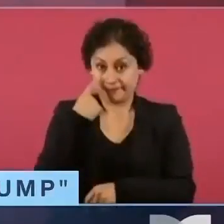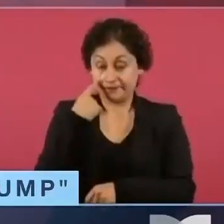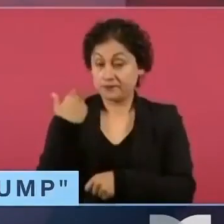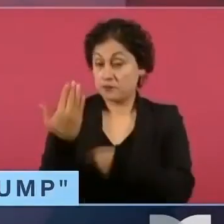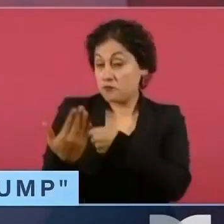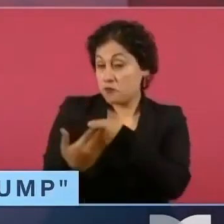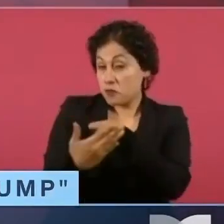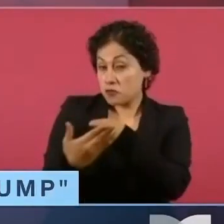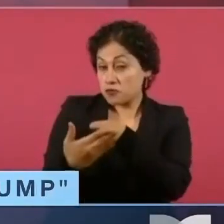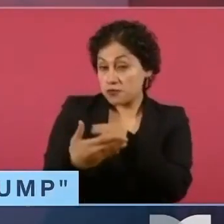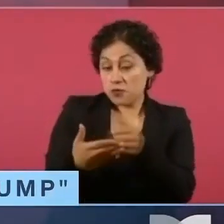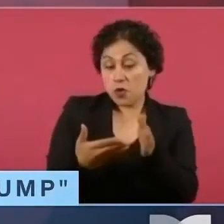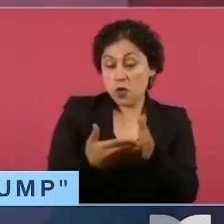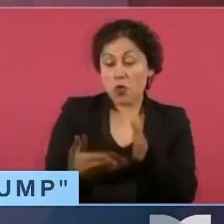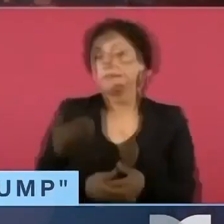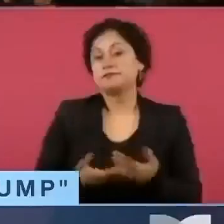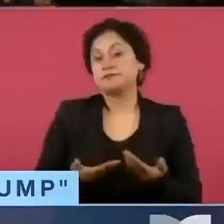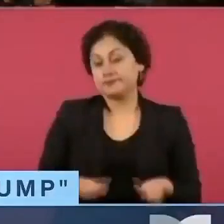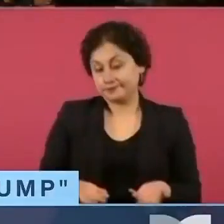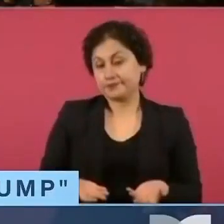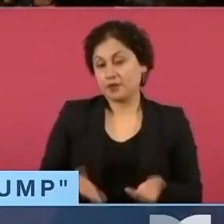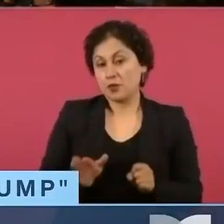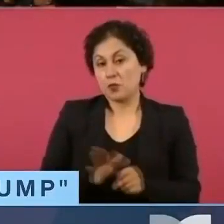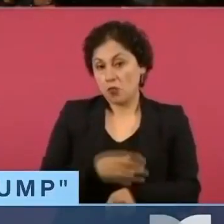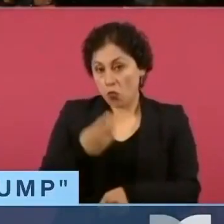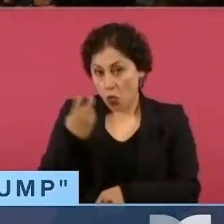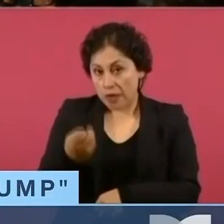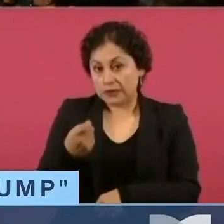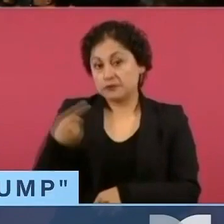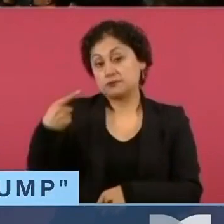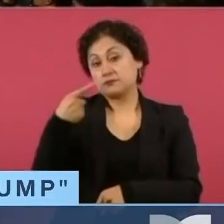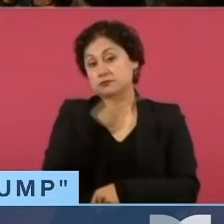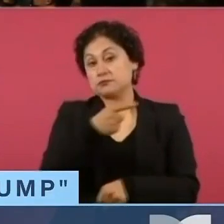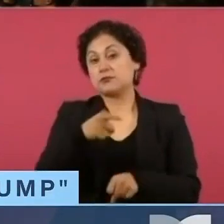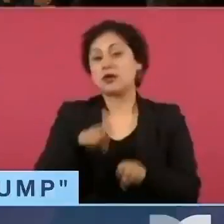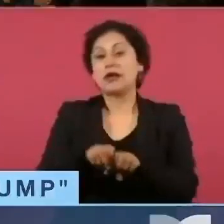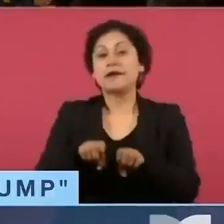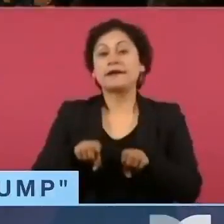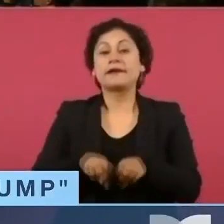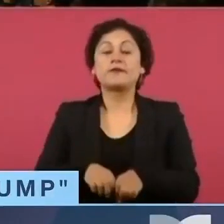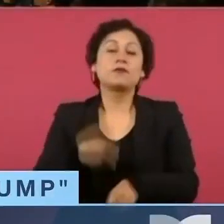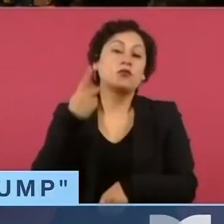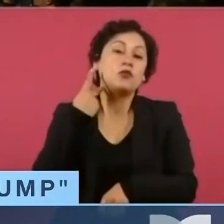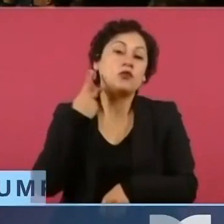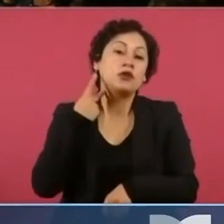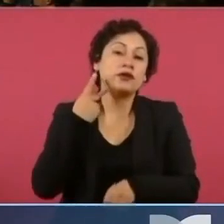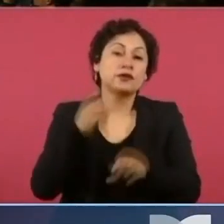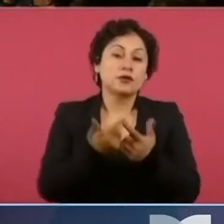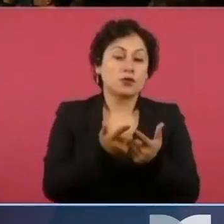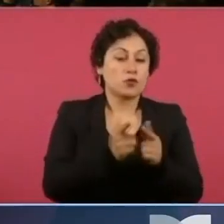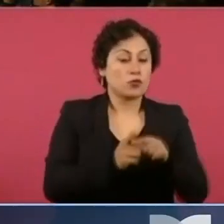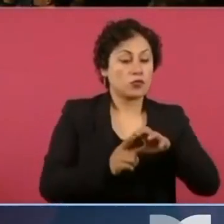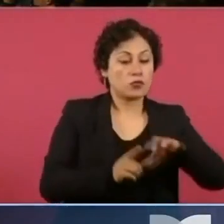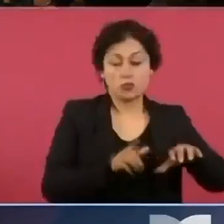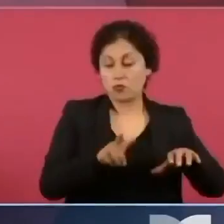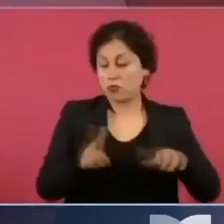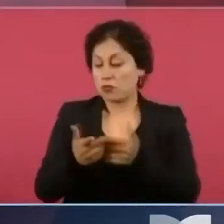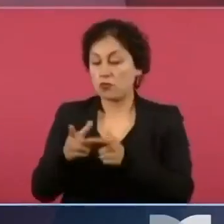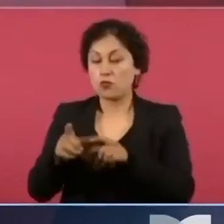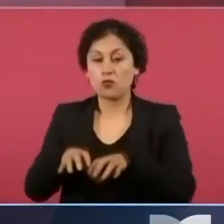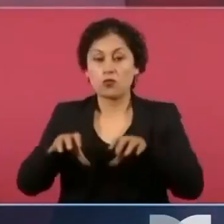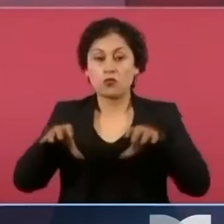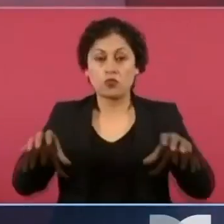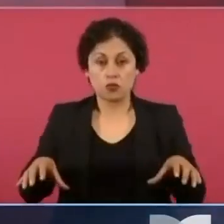elecciones. Entonces, tanto de un partido como de otro van a estar haciendo